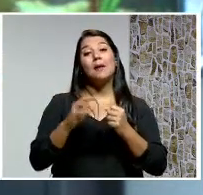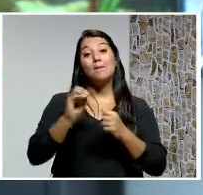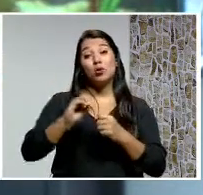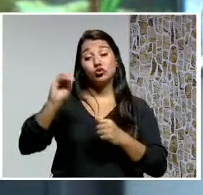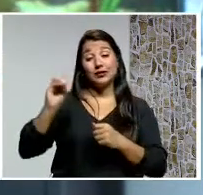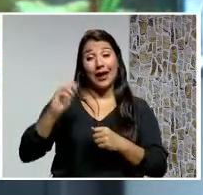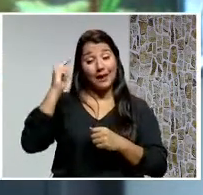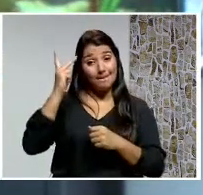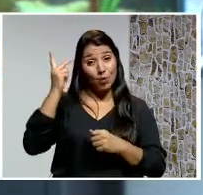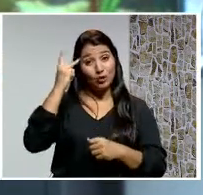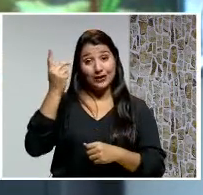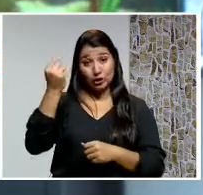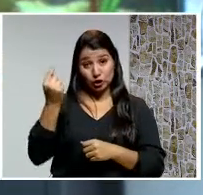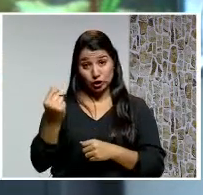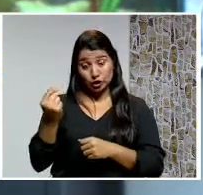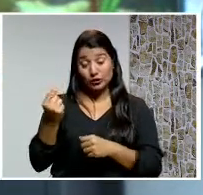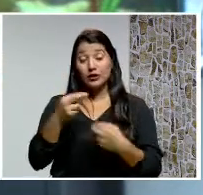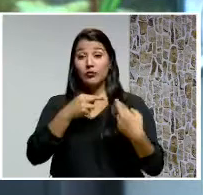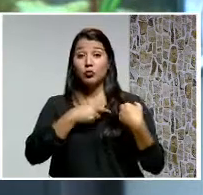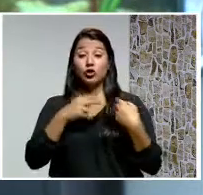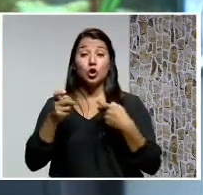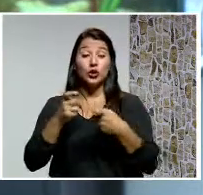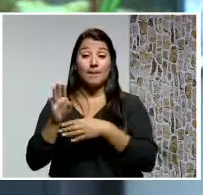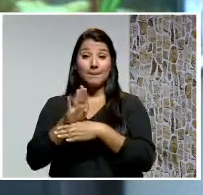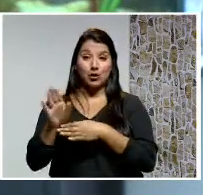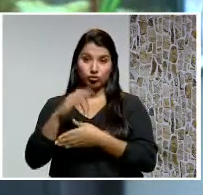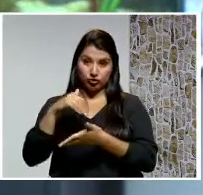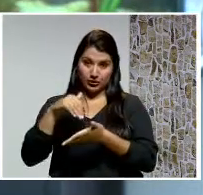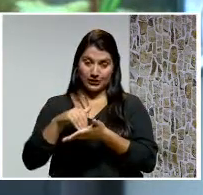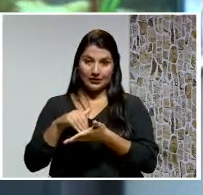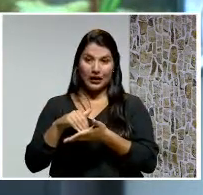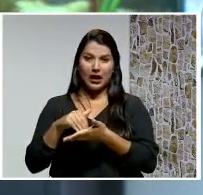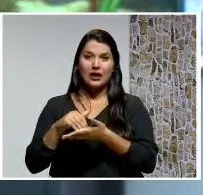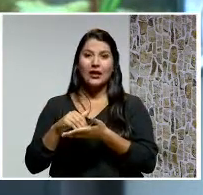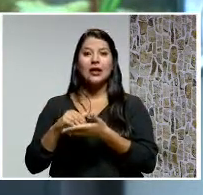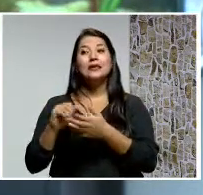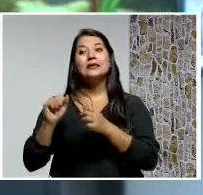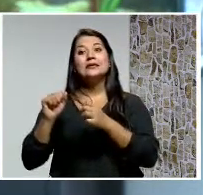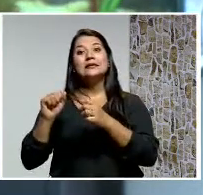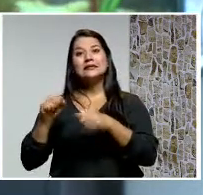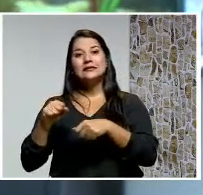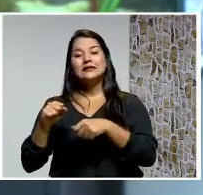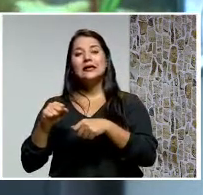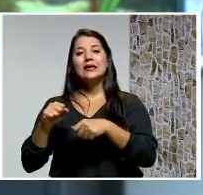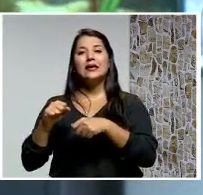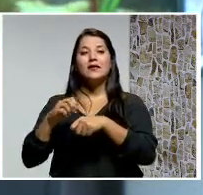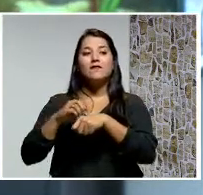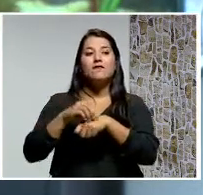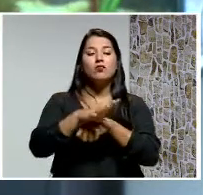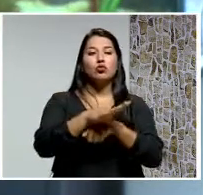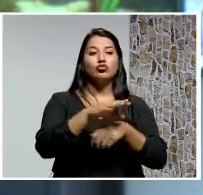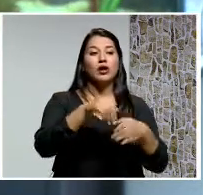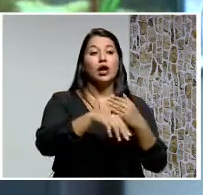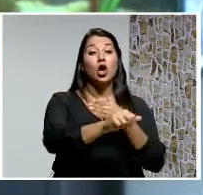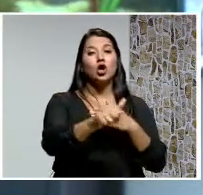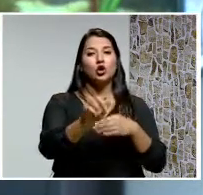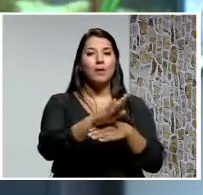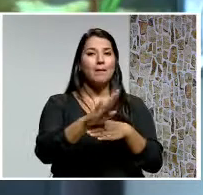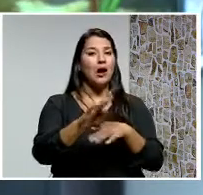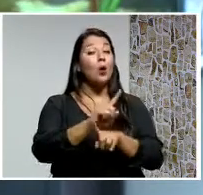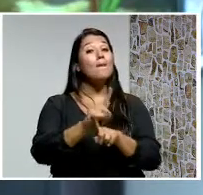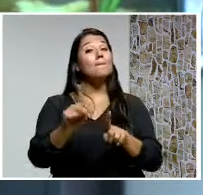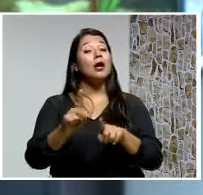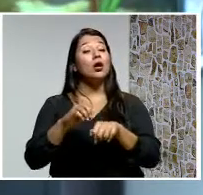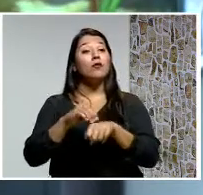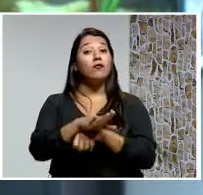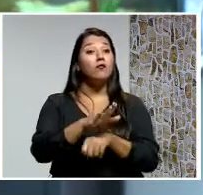que es controlada por el Banco Central, se transfiere al mercado, pero puede tardar hasta un año en dar su efecto o en hacer que el mercado